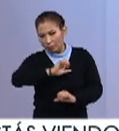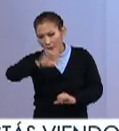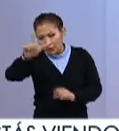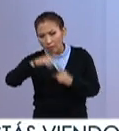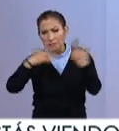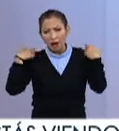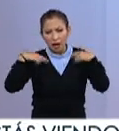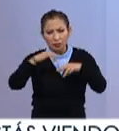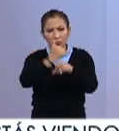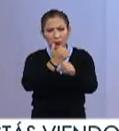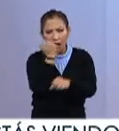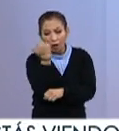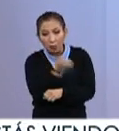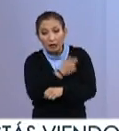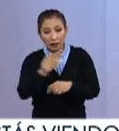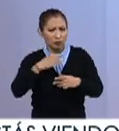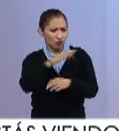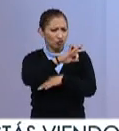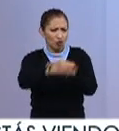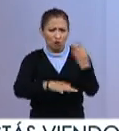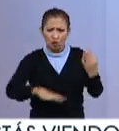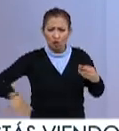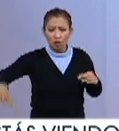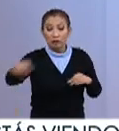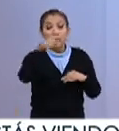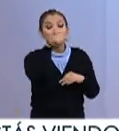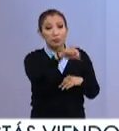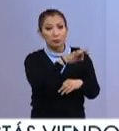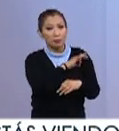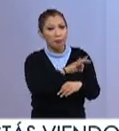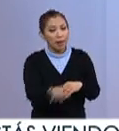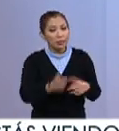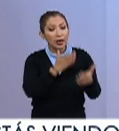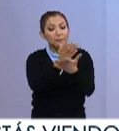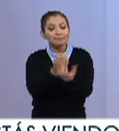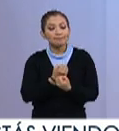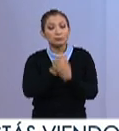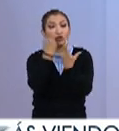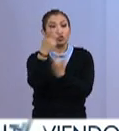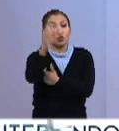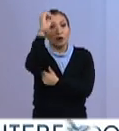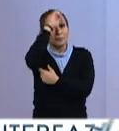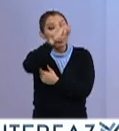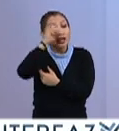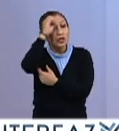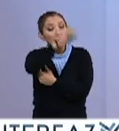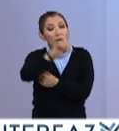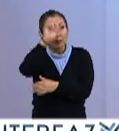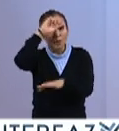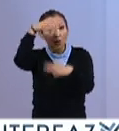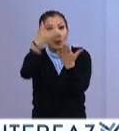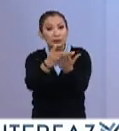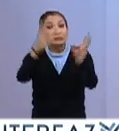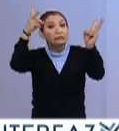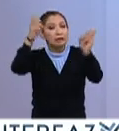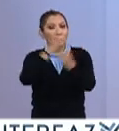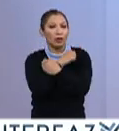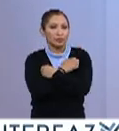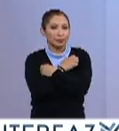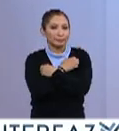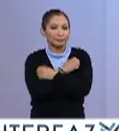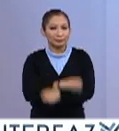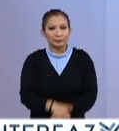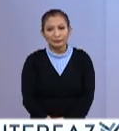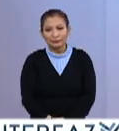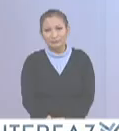especialistas, catedráticos, estudiantes y el público en general tienen la posibilidad de expresar su punto de vista y propuestas en materia educativa.